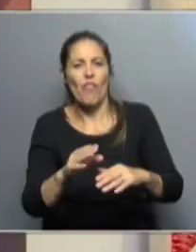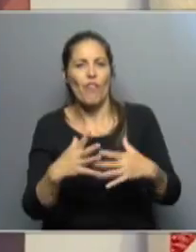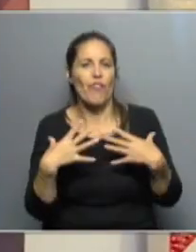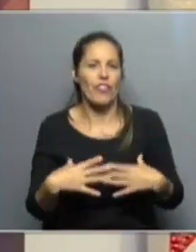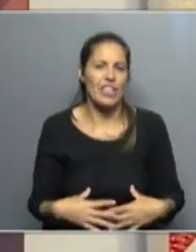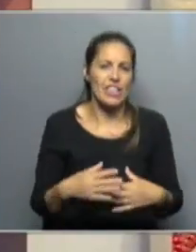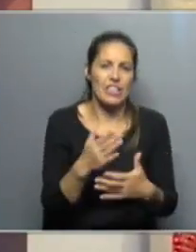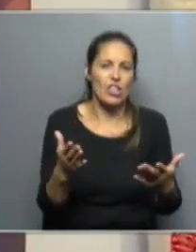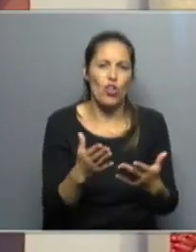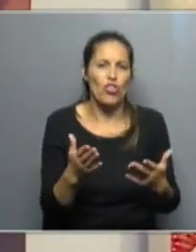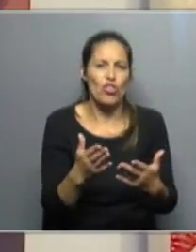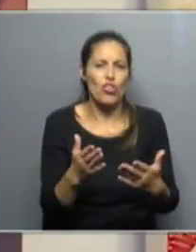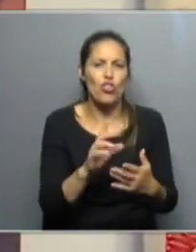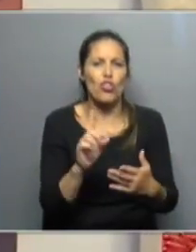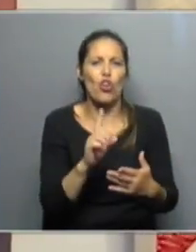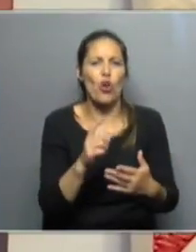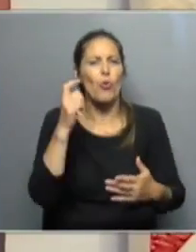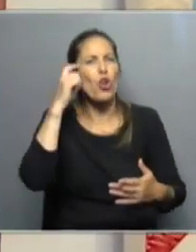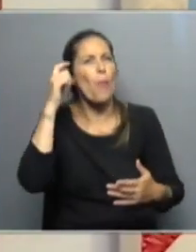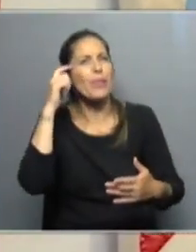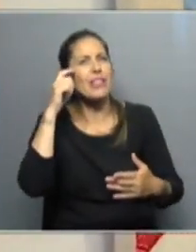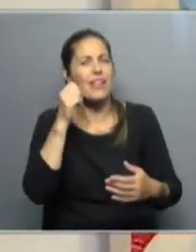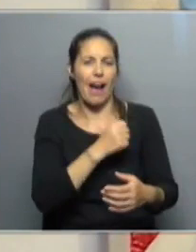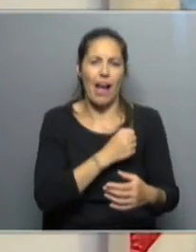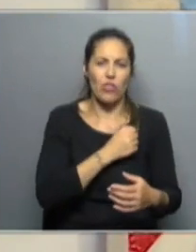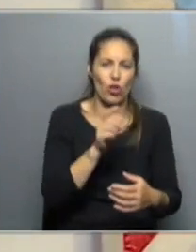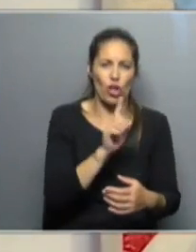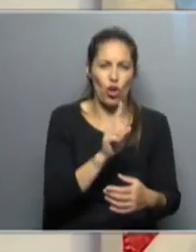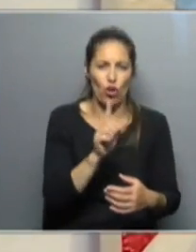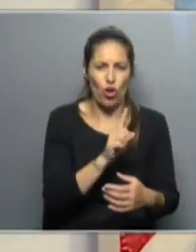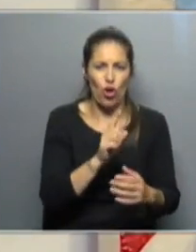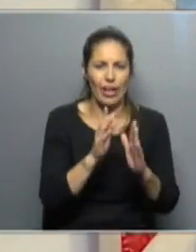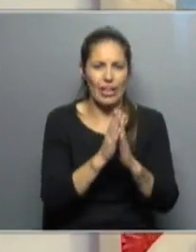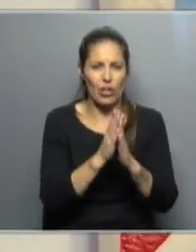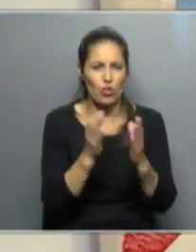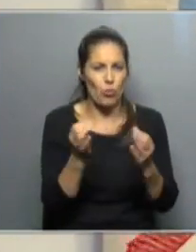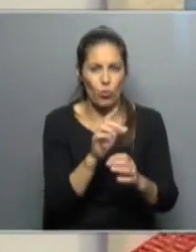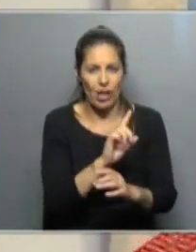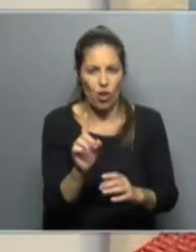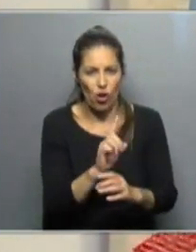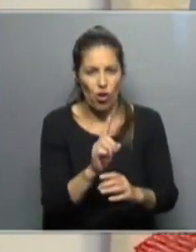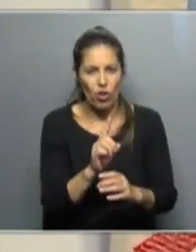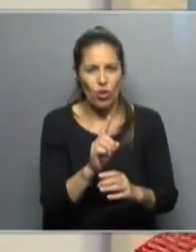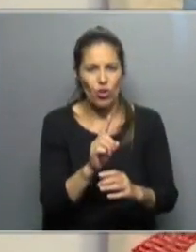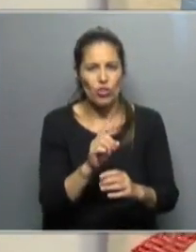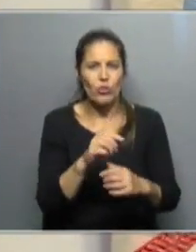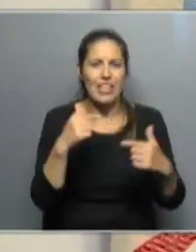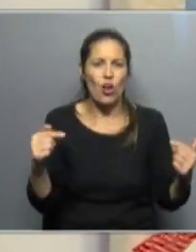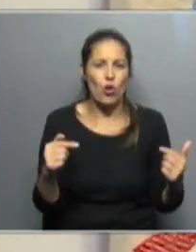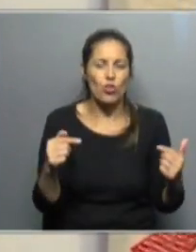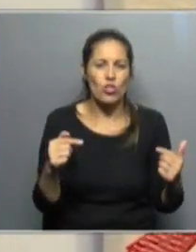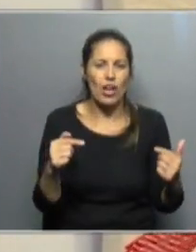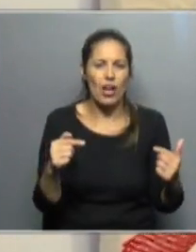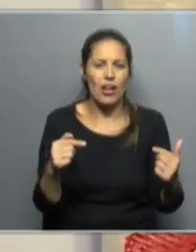cuestión no como uno piensa en lo católico o una cosa religiosa puntual, ¿no? Sino que está esa cosa de